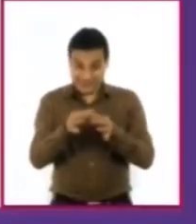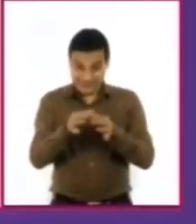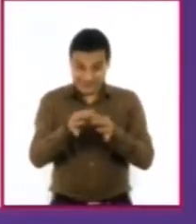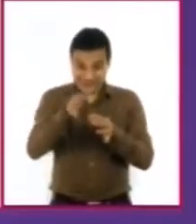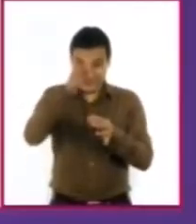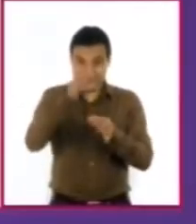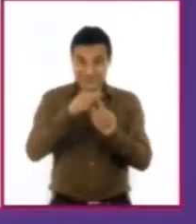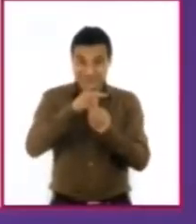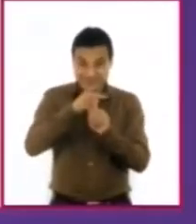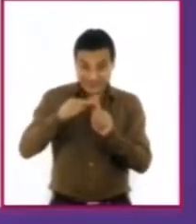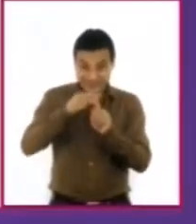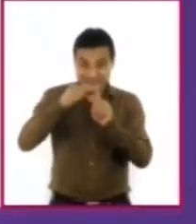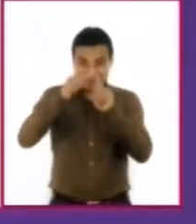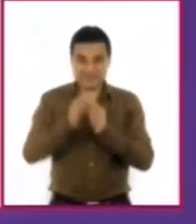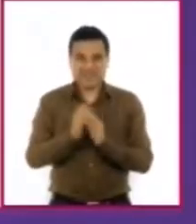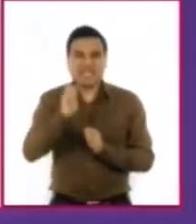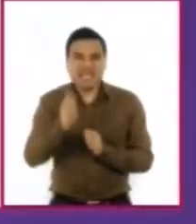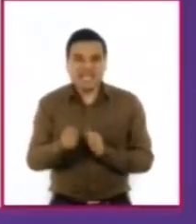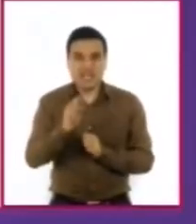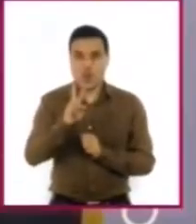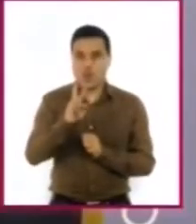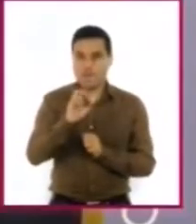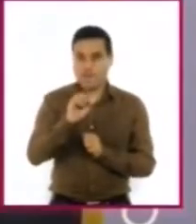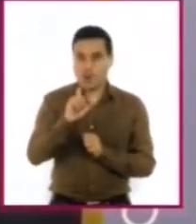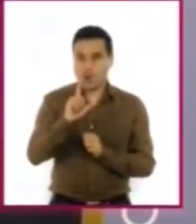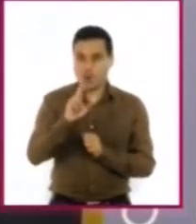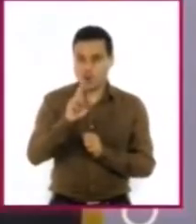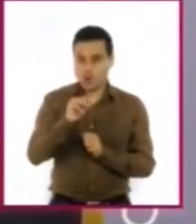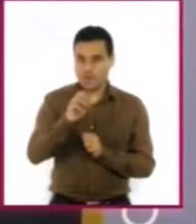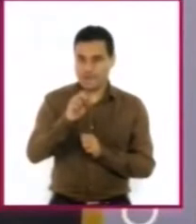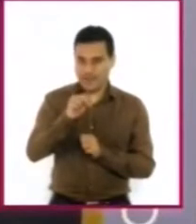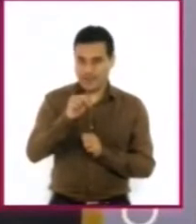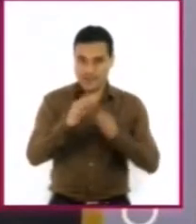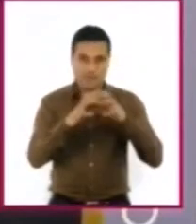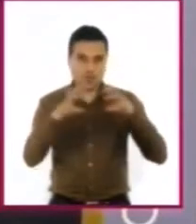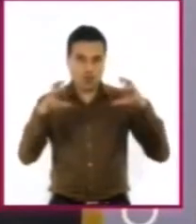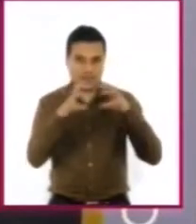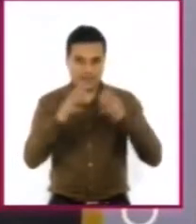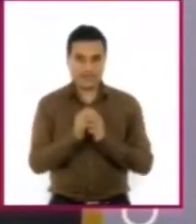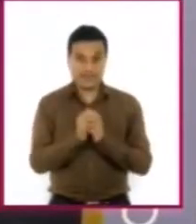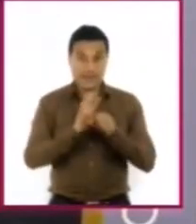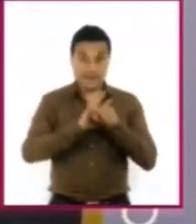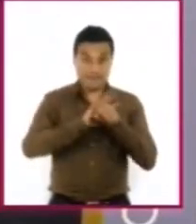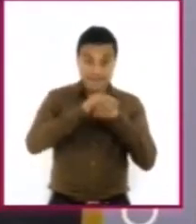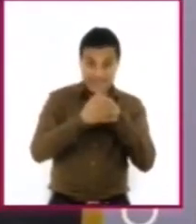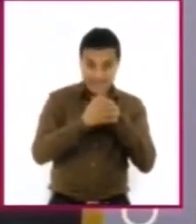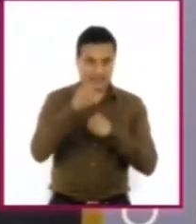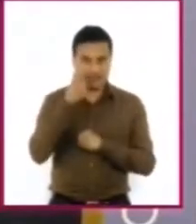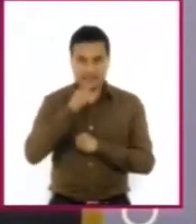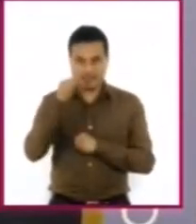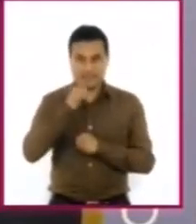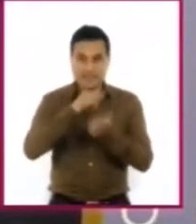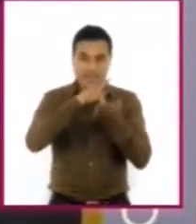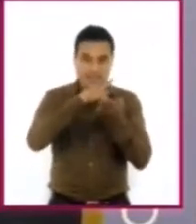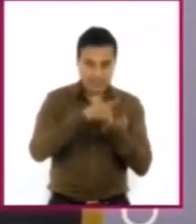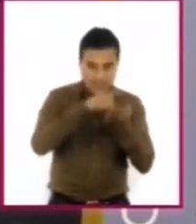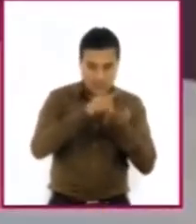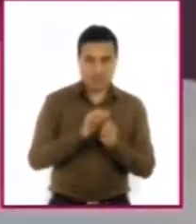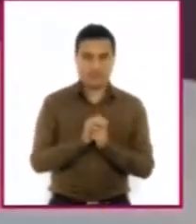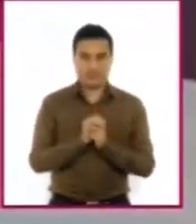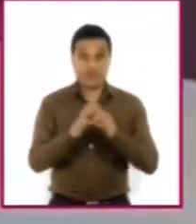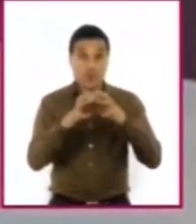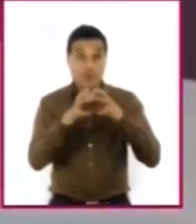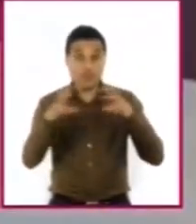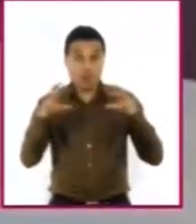Sus unidades son el kilogramo para la masa y el metro cúbico para el volumen. Este es el espacio que hay dentro